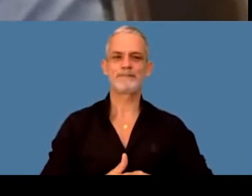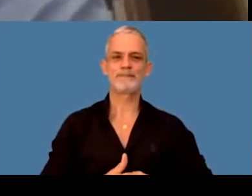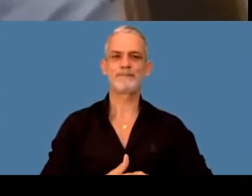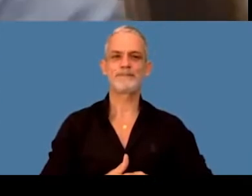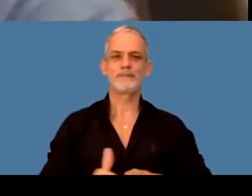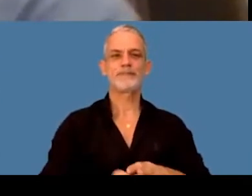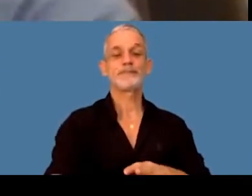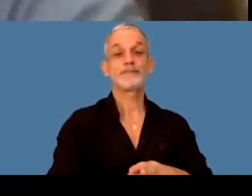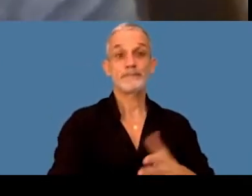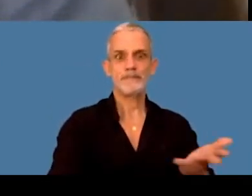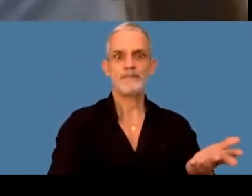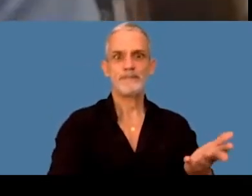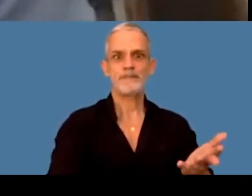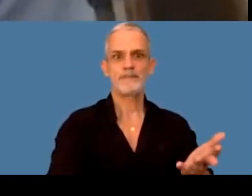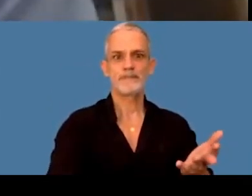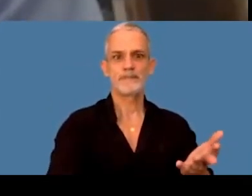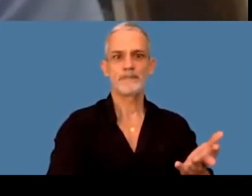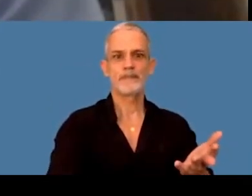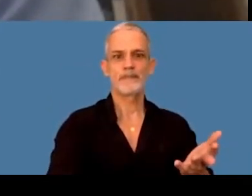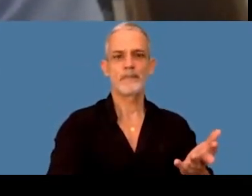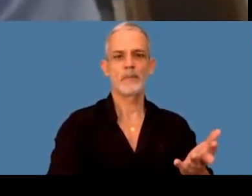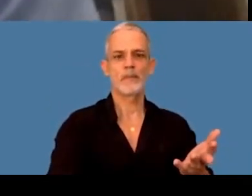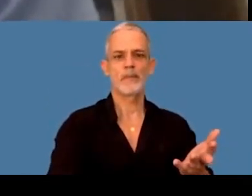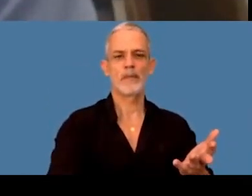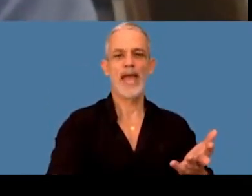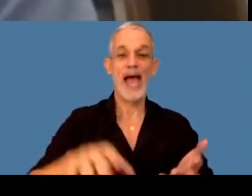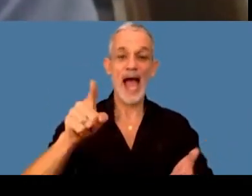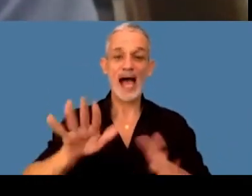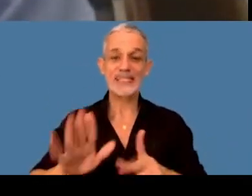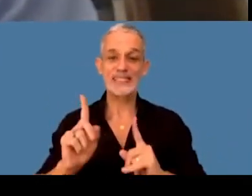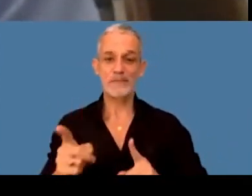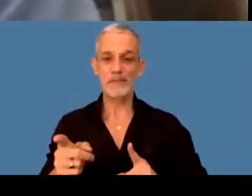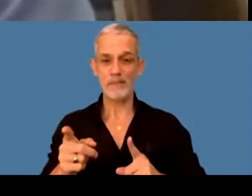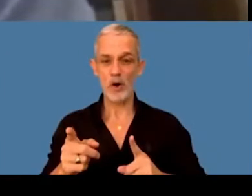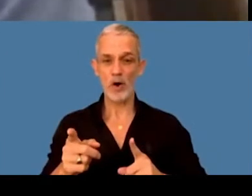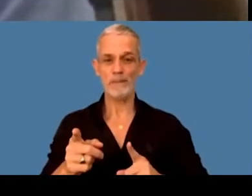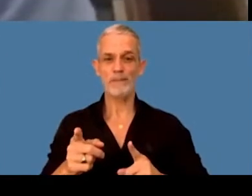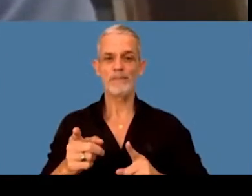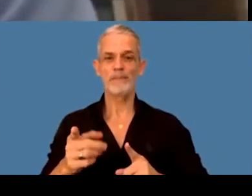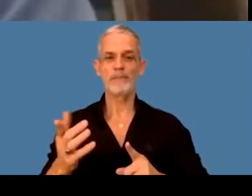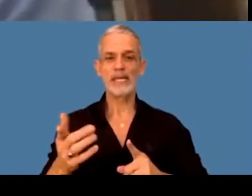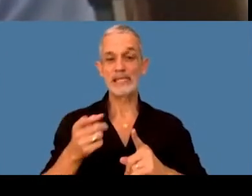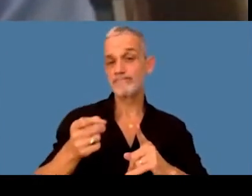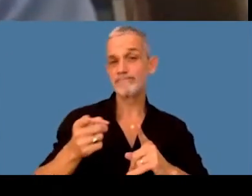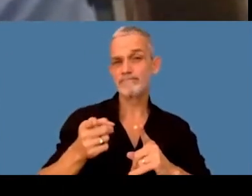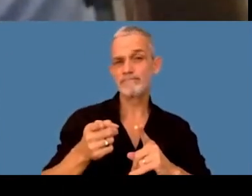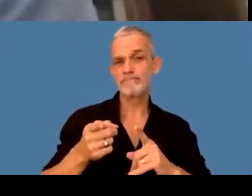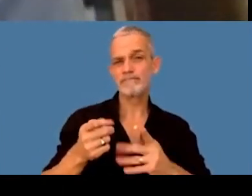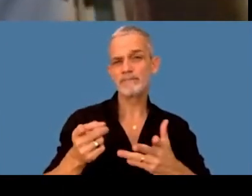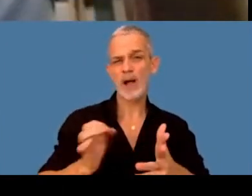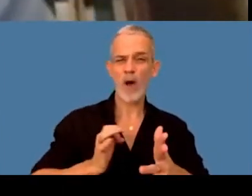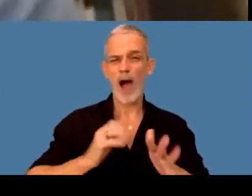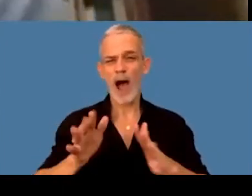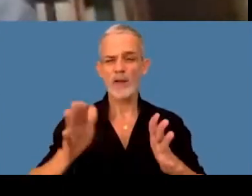Y así se va incrementando. O sea, piensen que estamos hablando de algunos años donde tenían